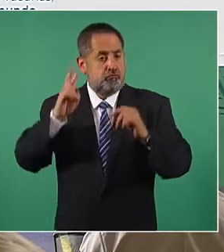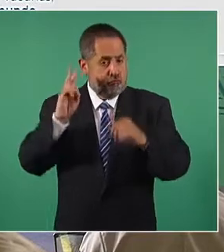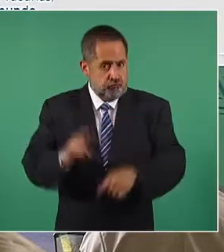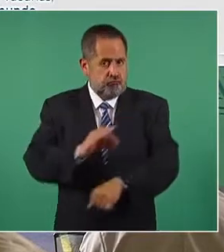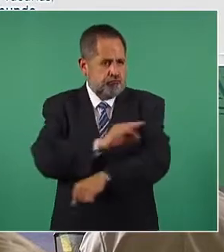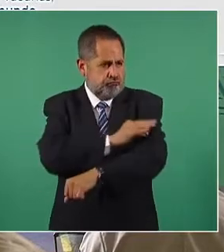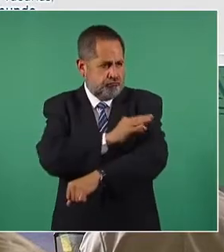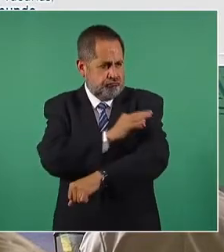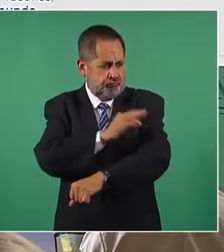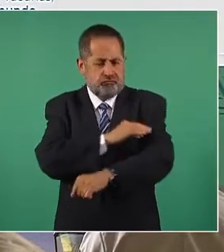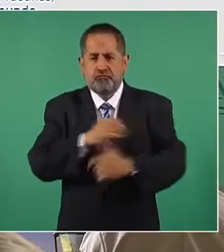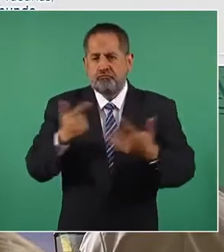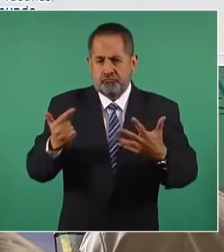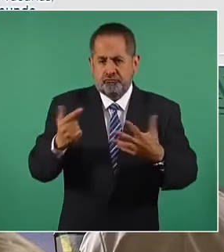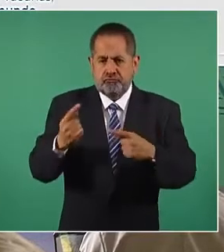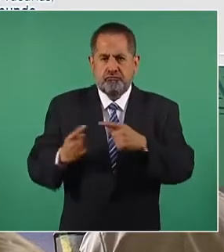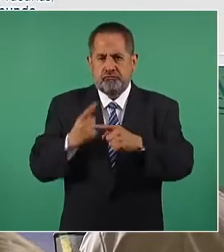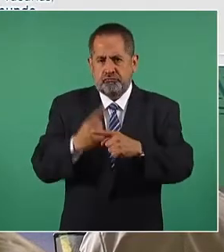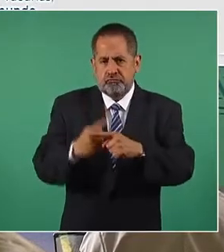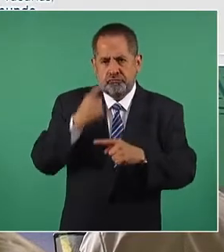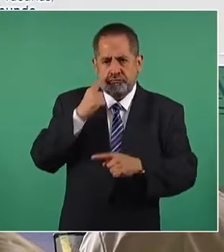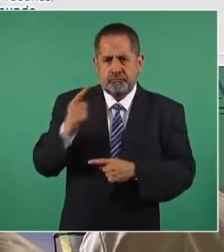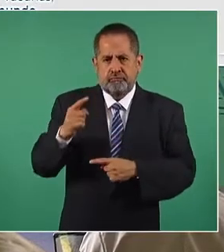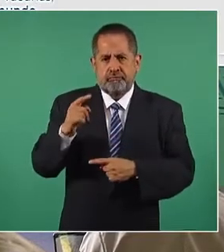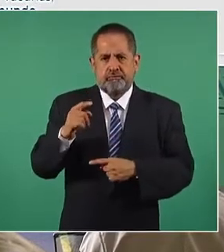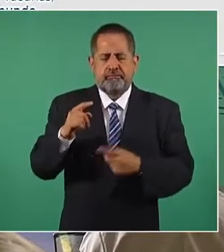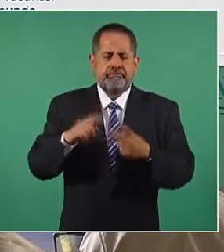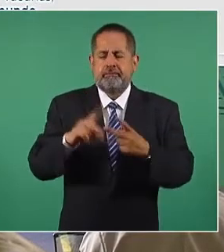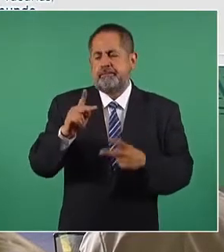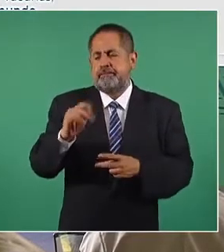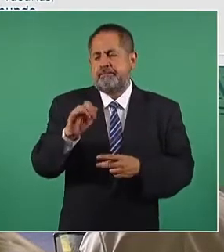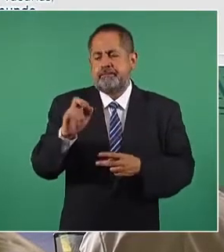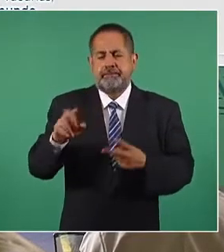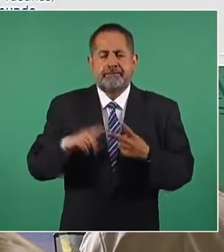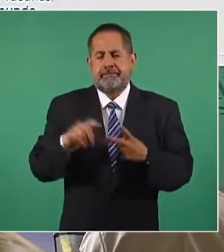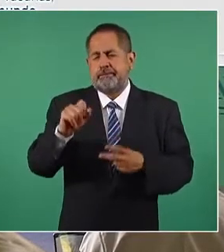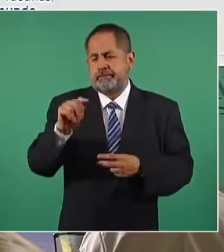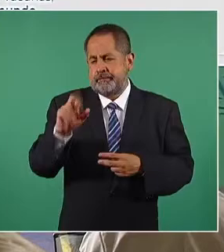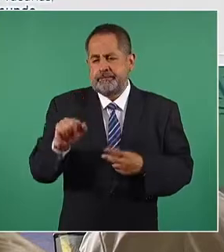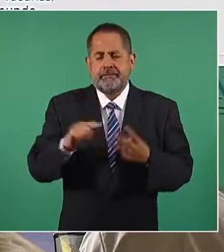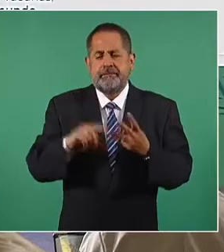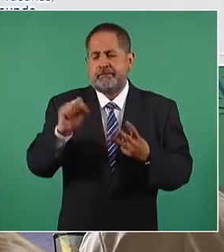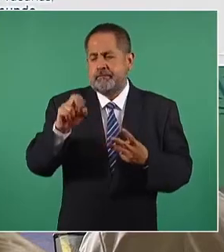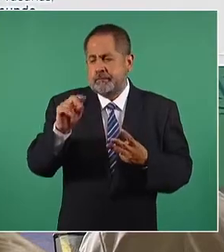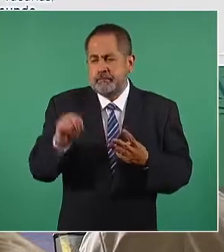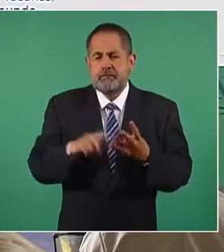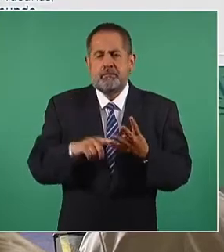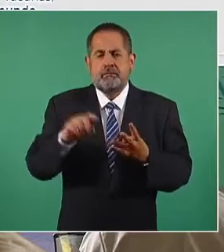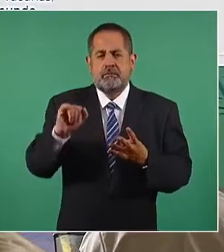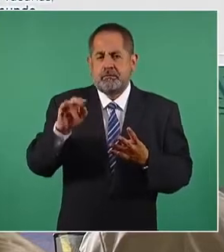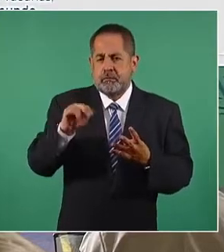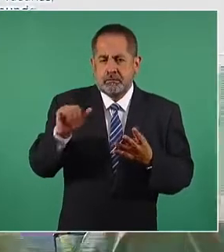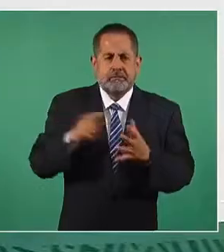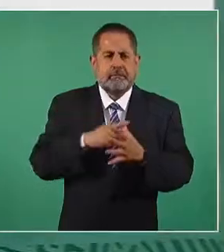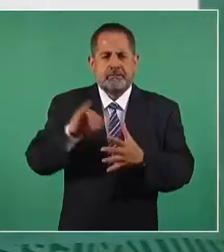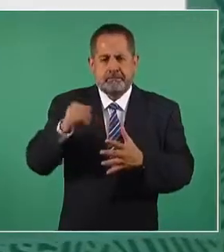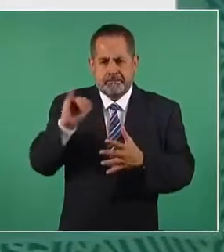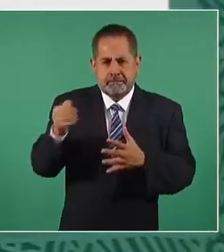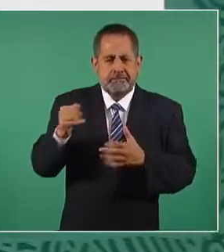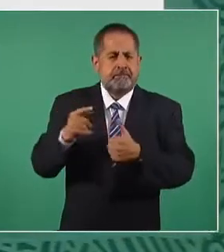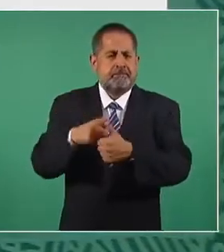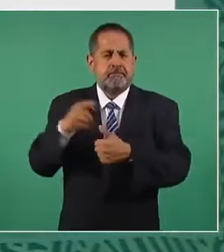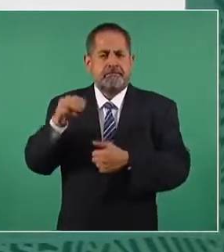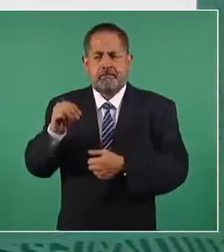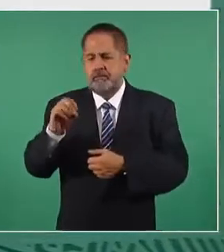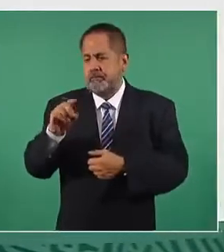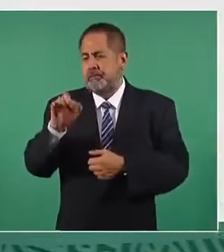de Moderna. Pfizer, Astra, CanSino, Sputnik, Sinovac, Johnson & Johnson y ahora